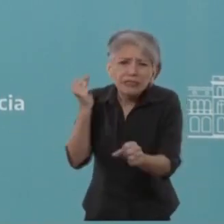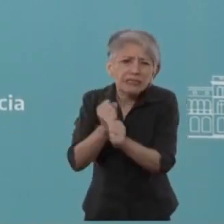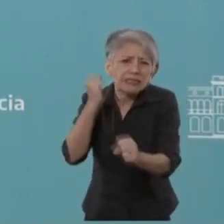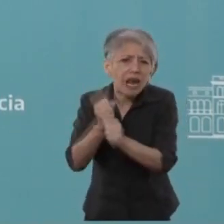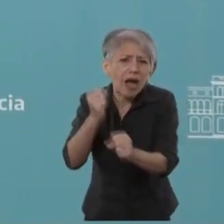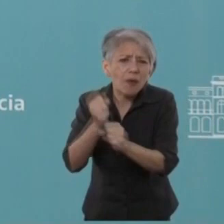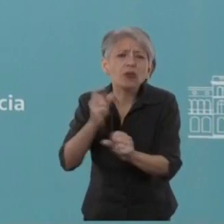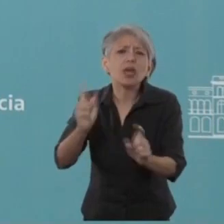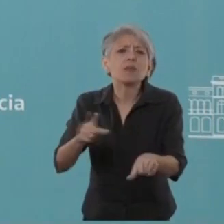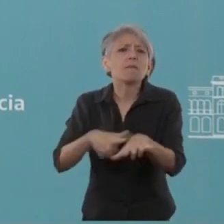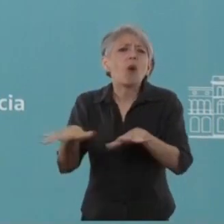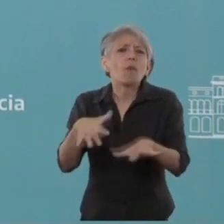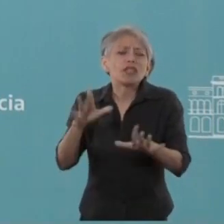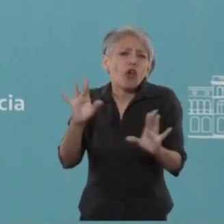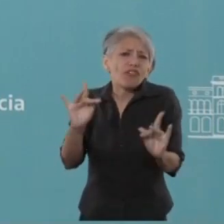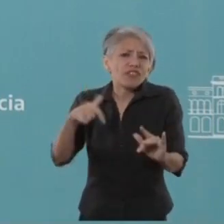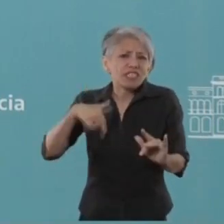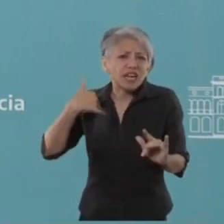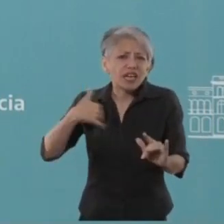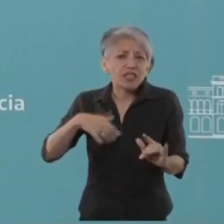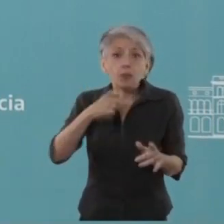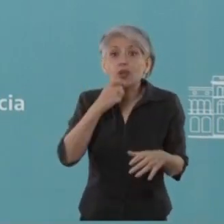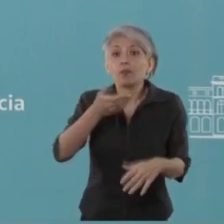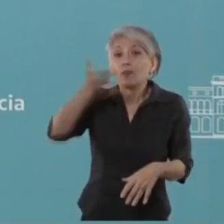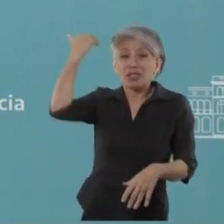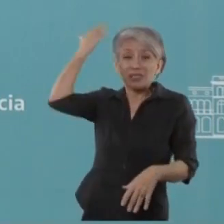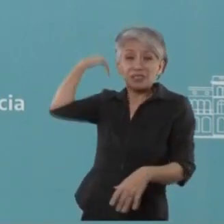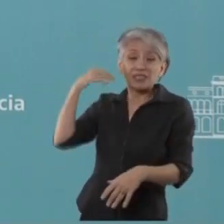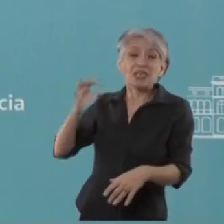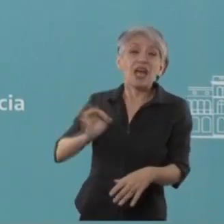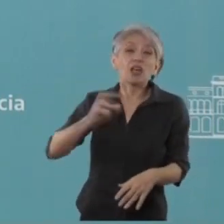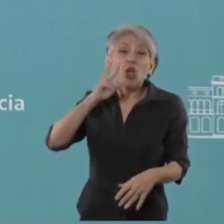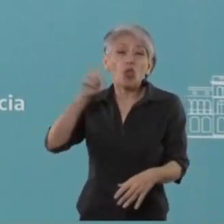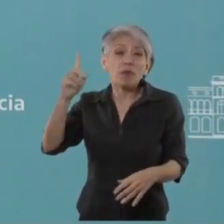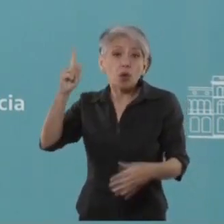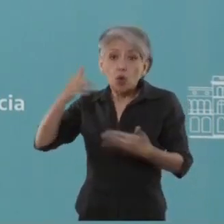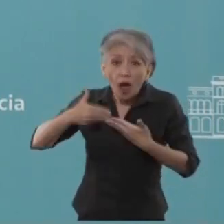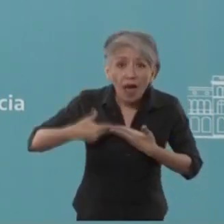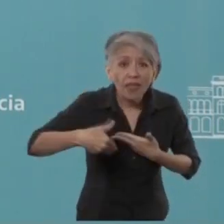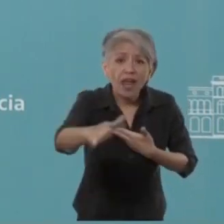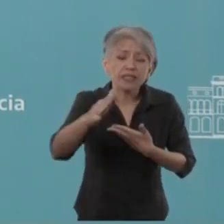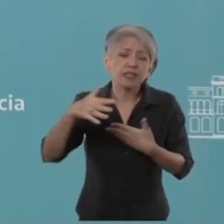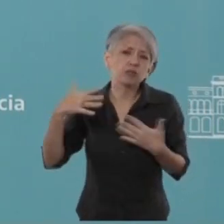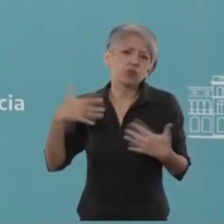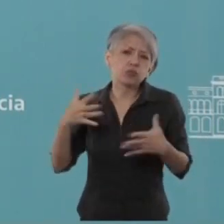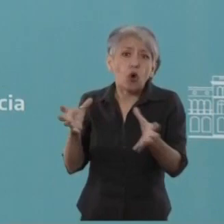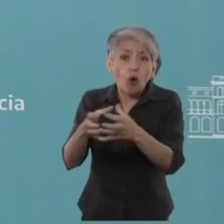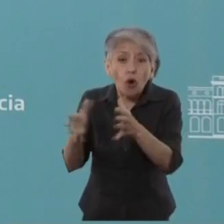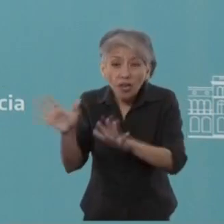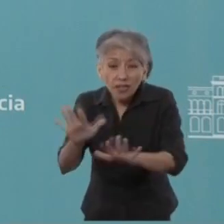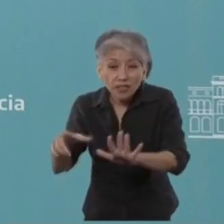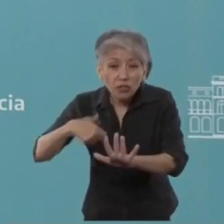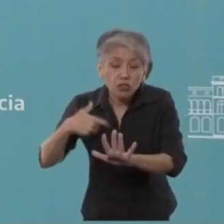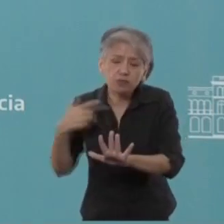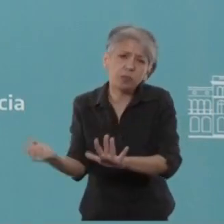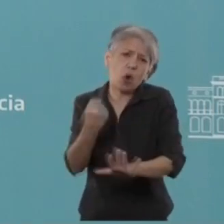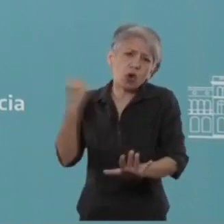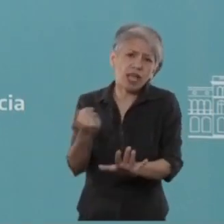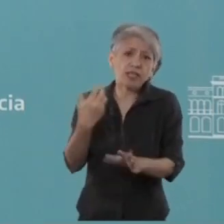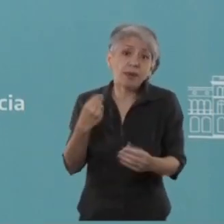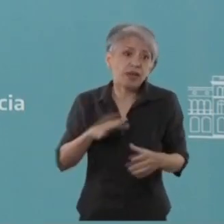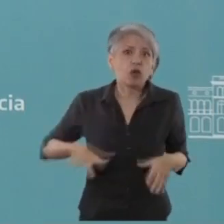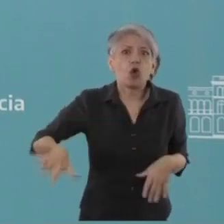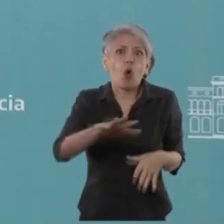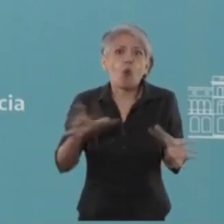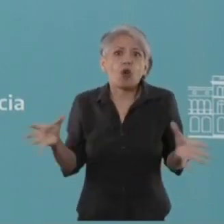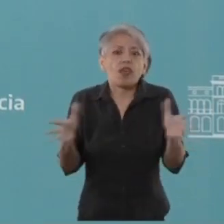de la Argentina, desde que la crisis económica del 2001 en adelante han sido un factor fundamental para la organización comunitaria y así también la